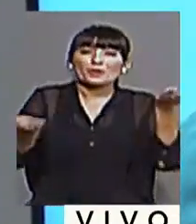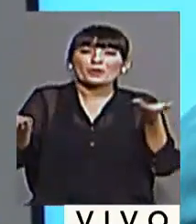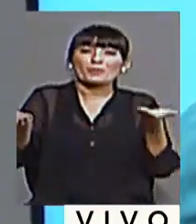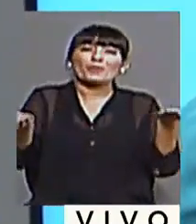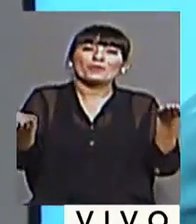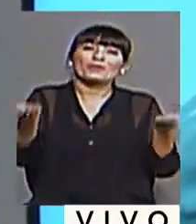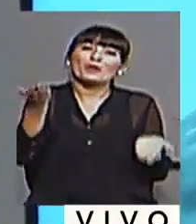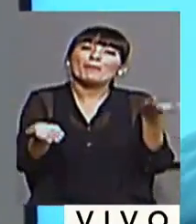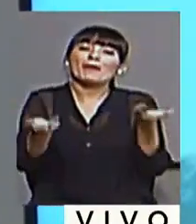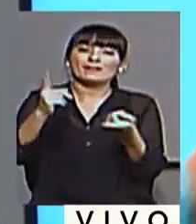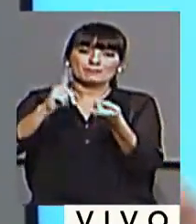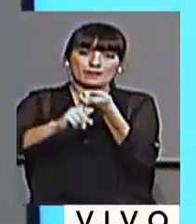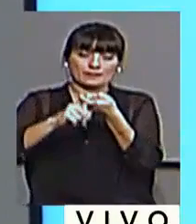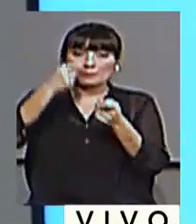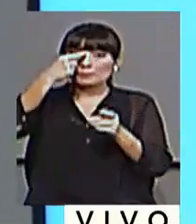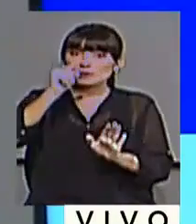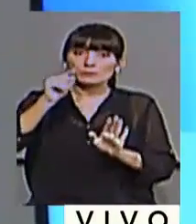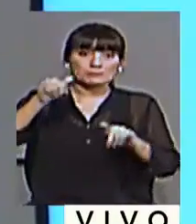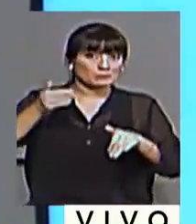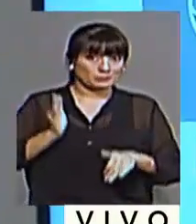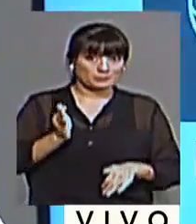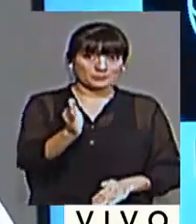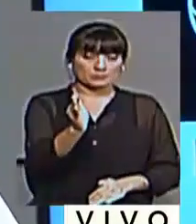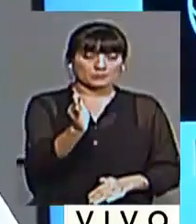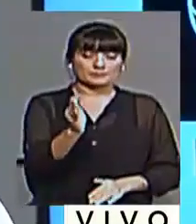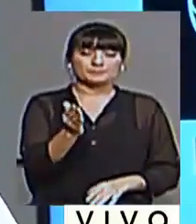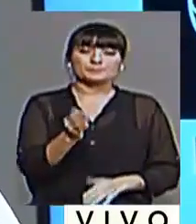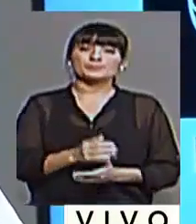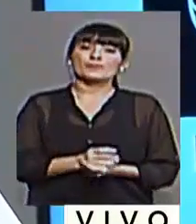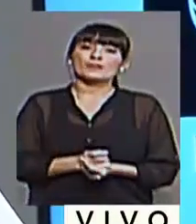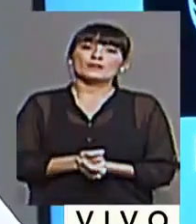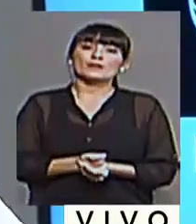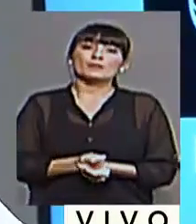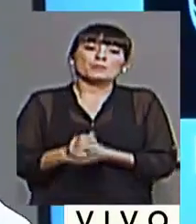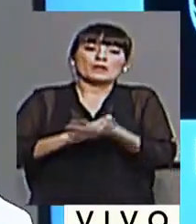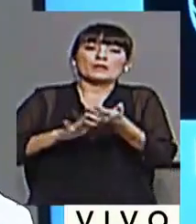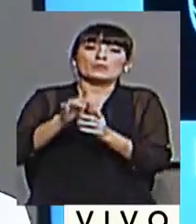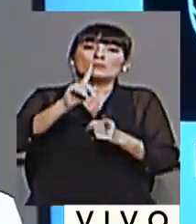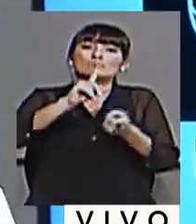por favor, siguiendo con el mismo, yo le digo, si